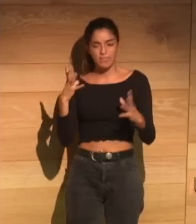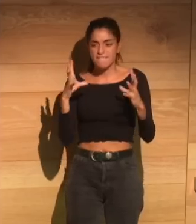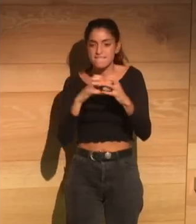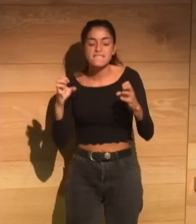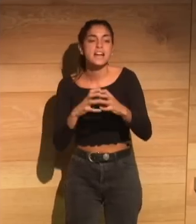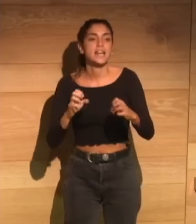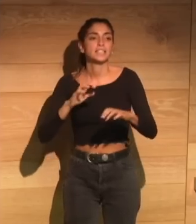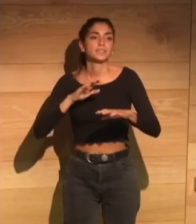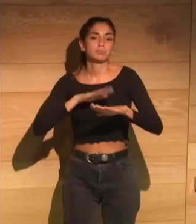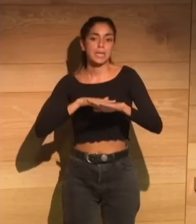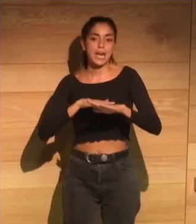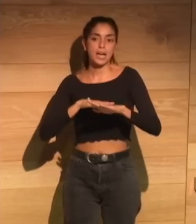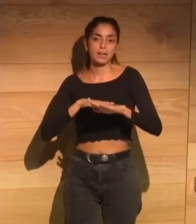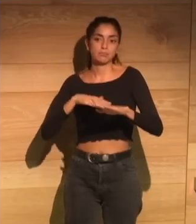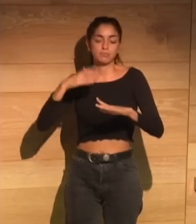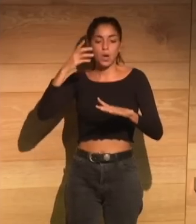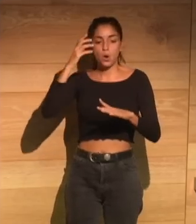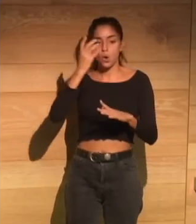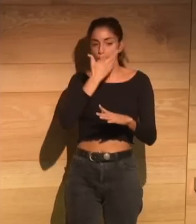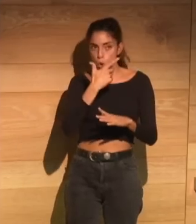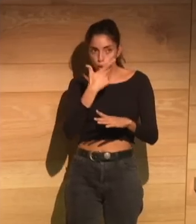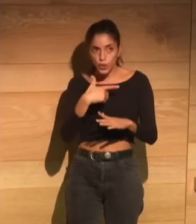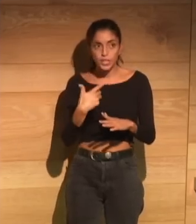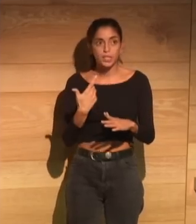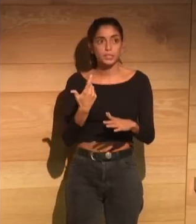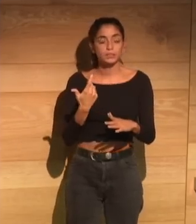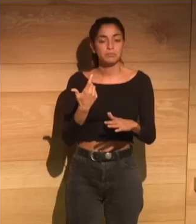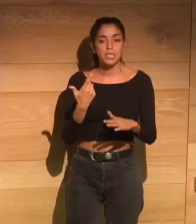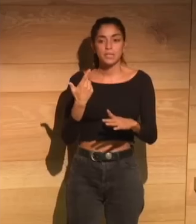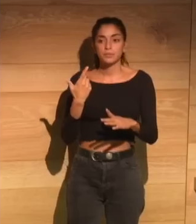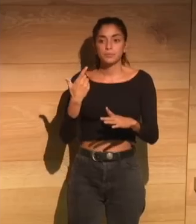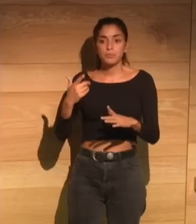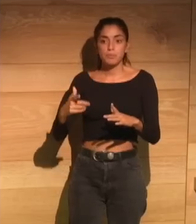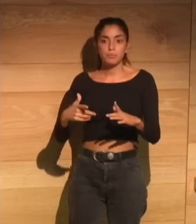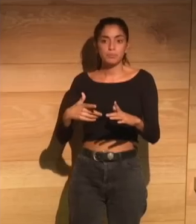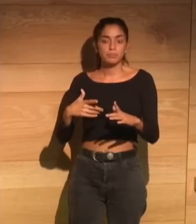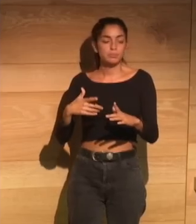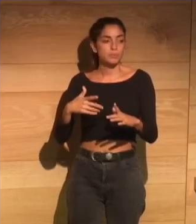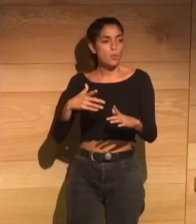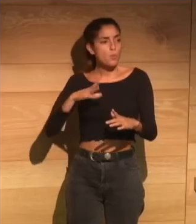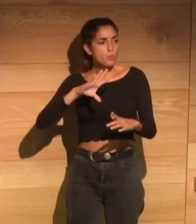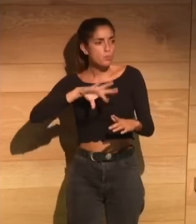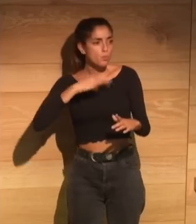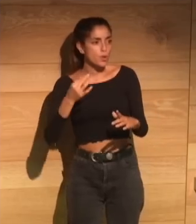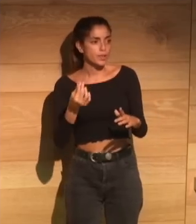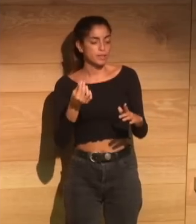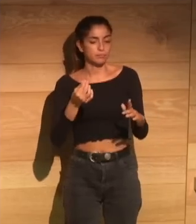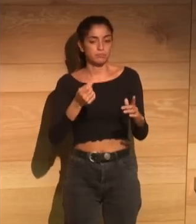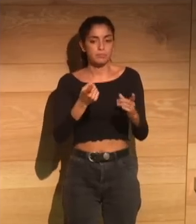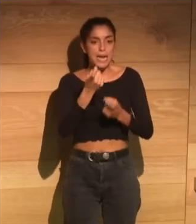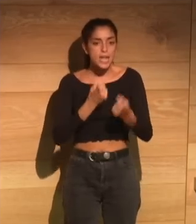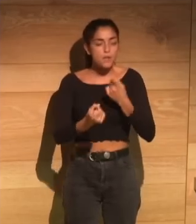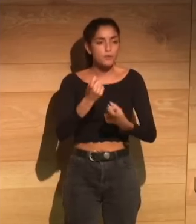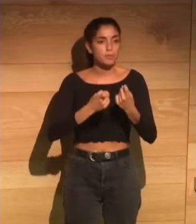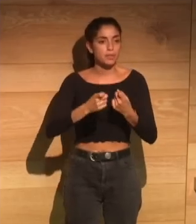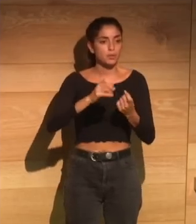conocimiento le llevó a pensar que era posible crear o capturar la información de